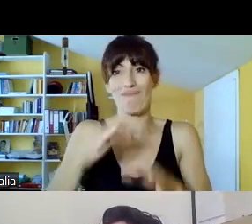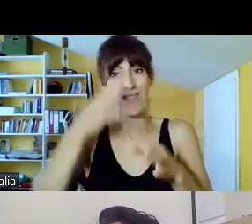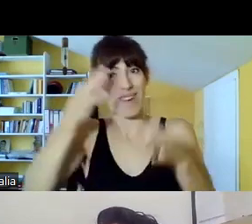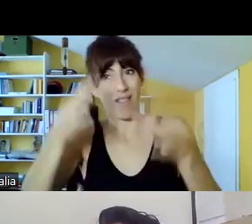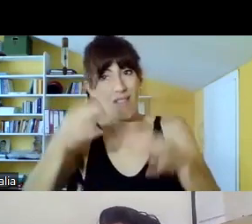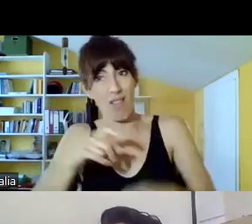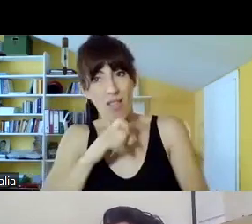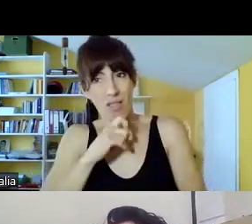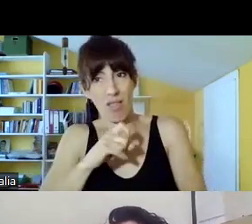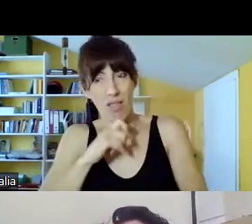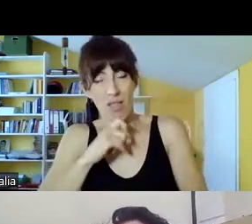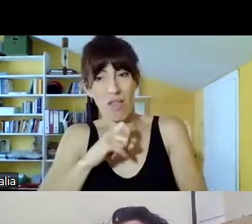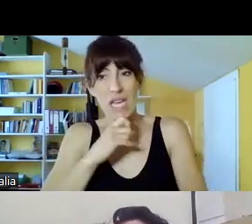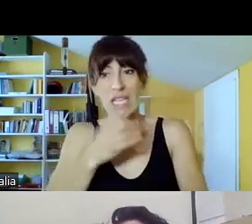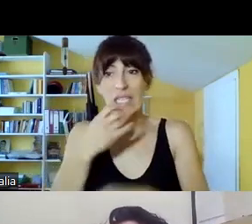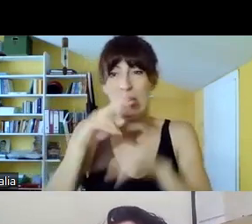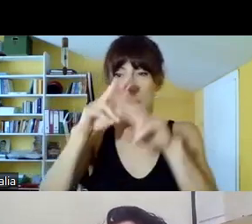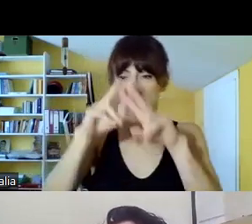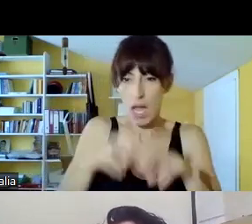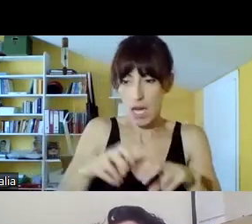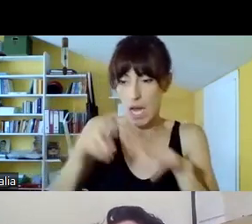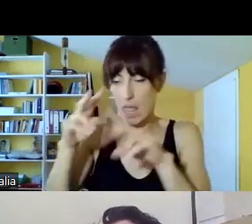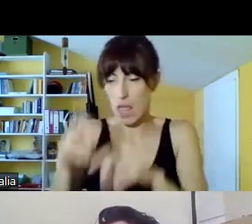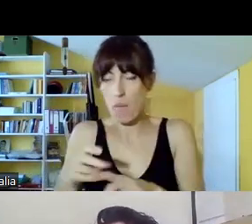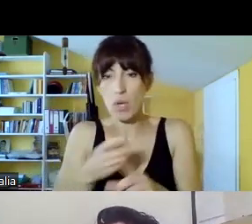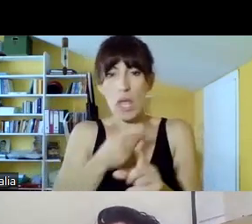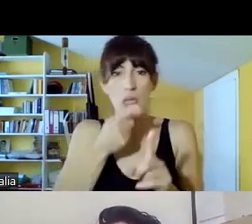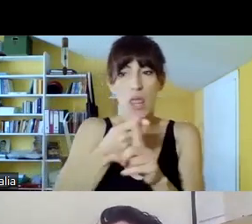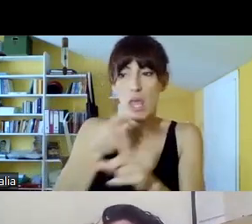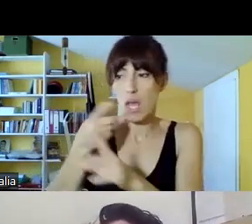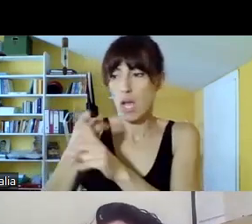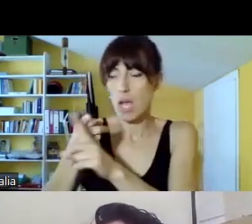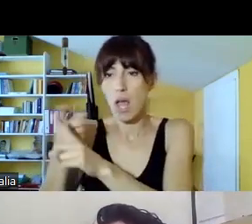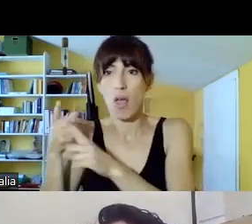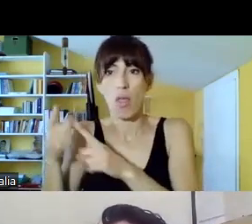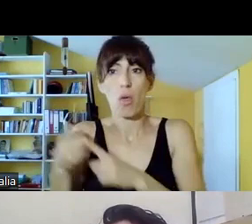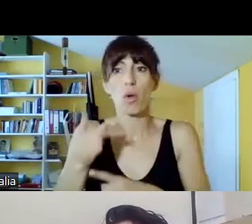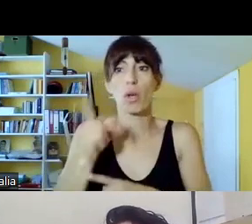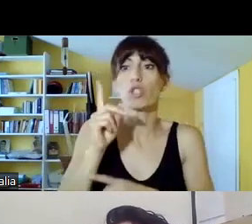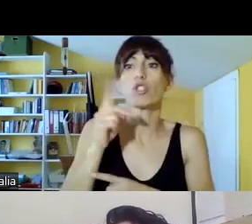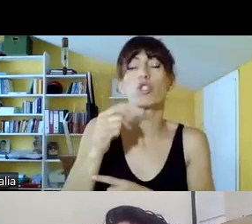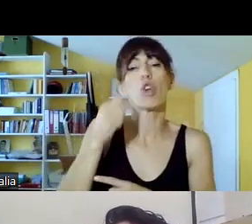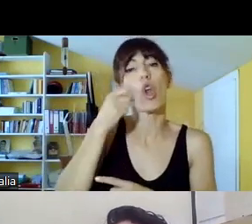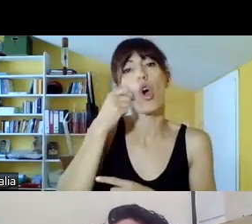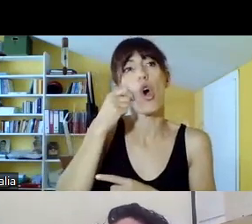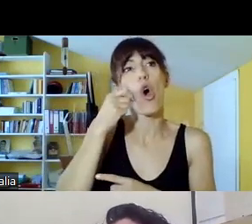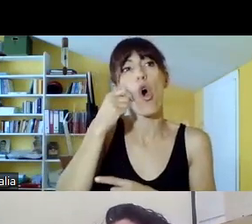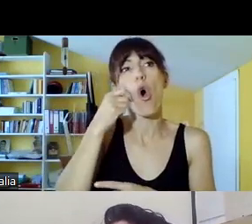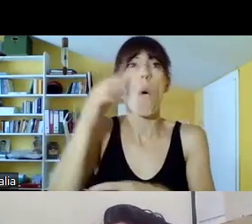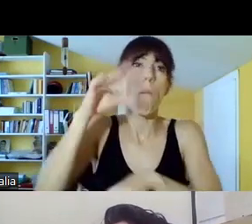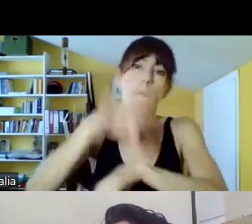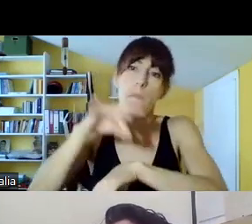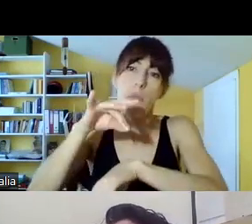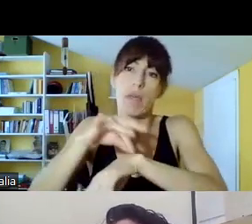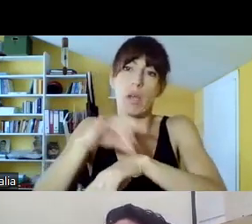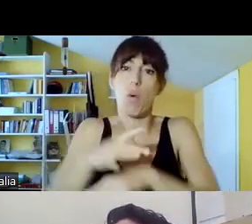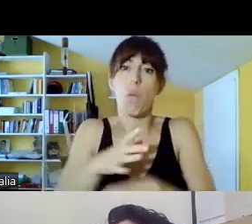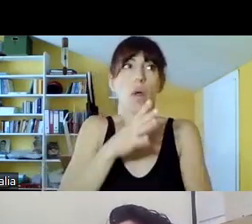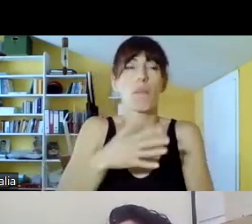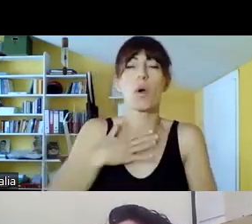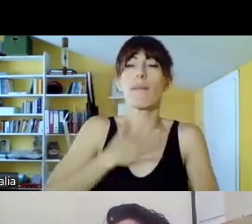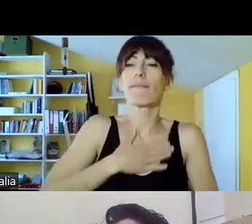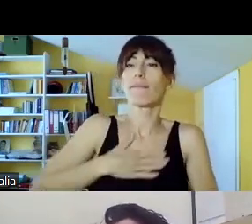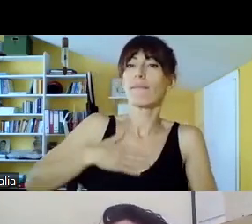que si analizamos indicadores que van más allá de lo meramente clínico, como satisfacción con la vida